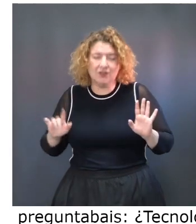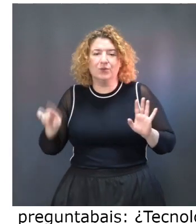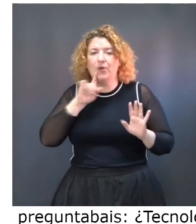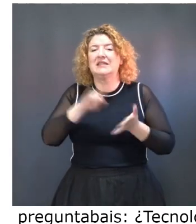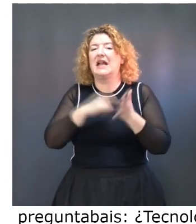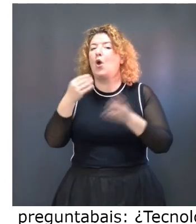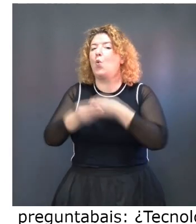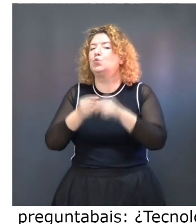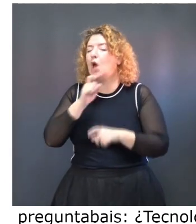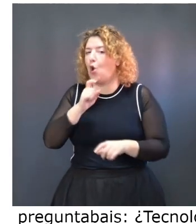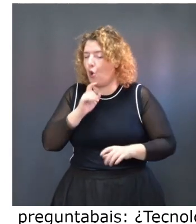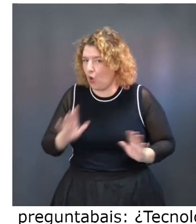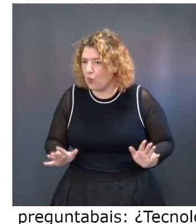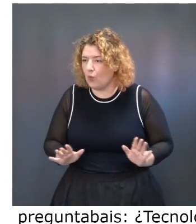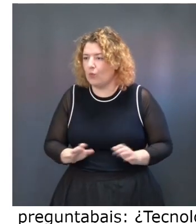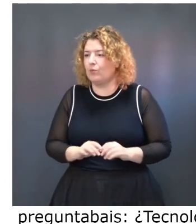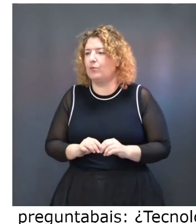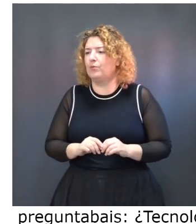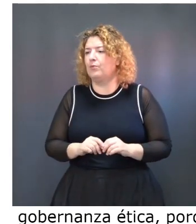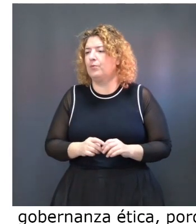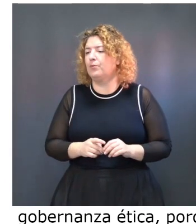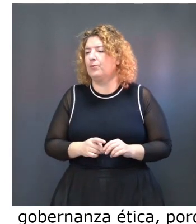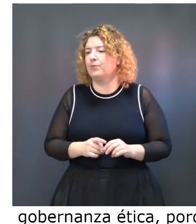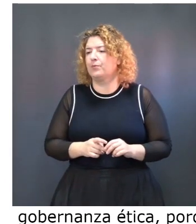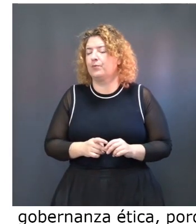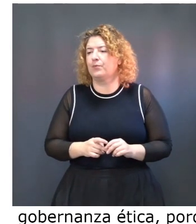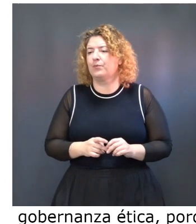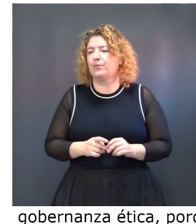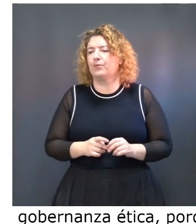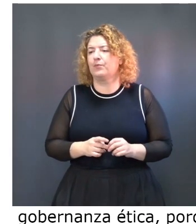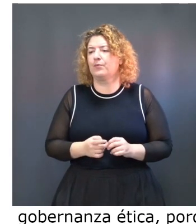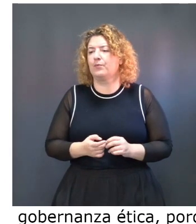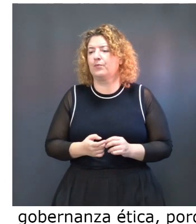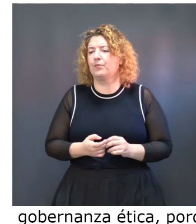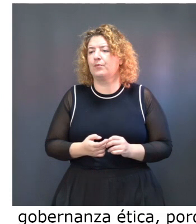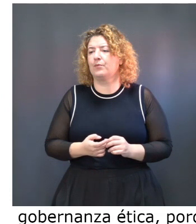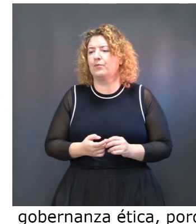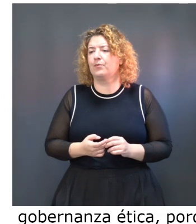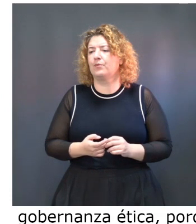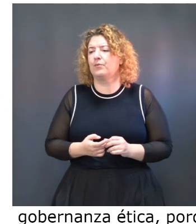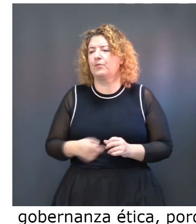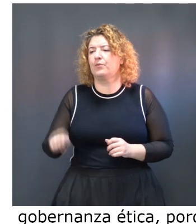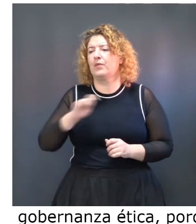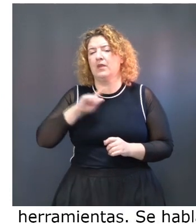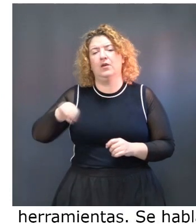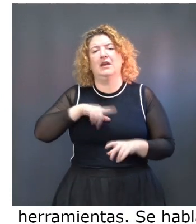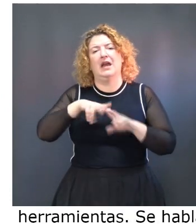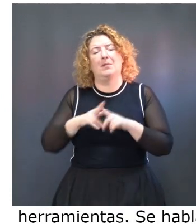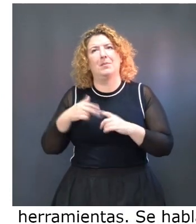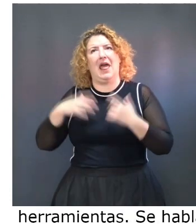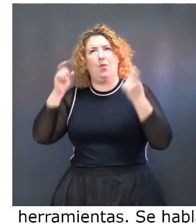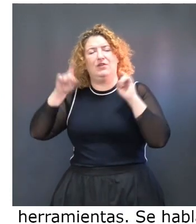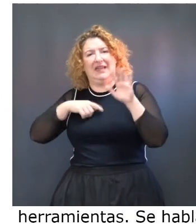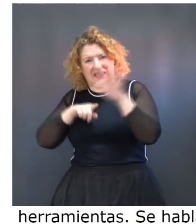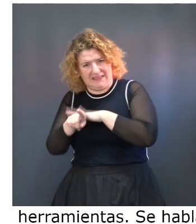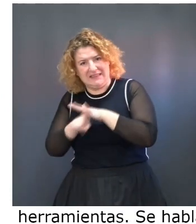las herramientas. Se hablaba de todas estas herramientas que aportan o apoyan la gestión del profesorado